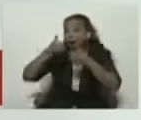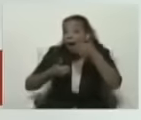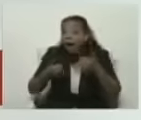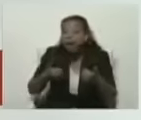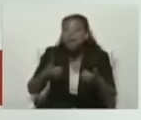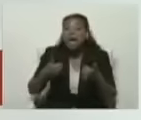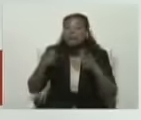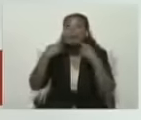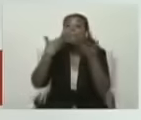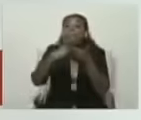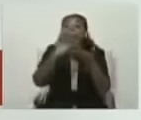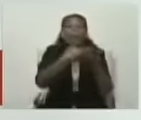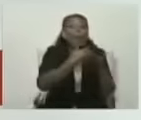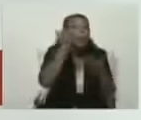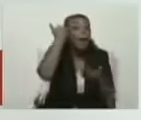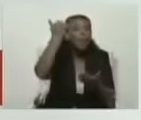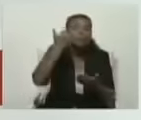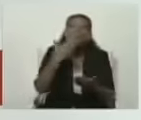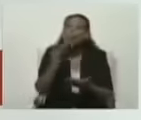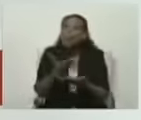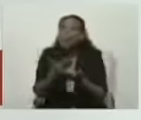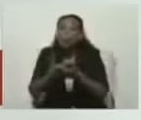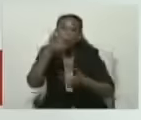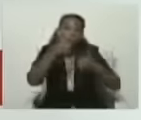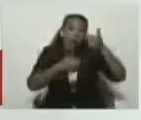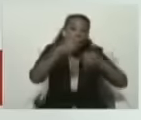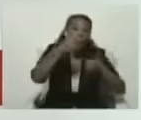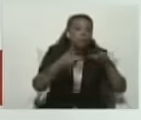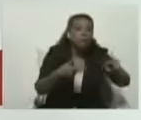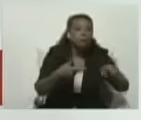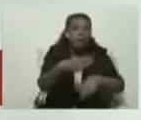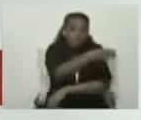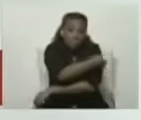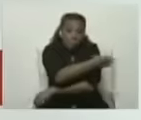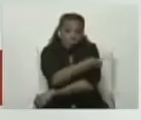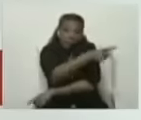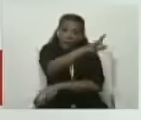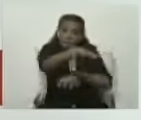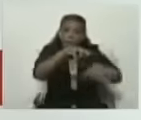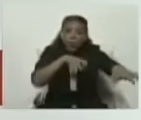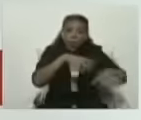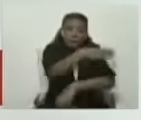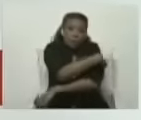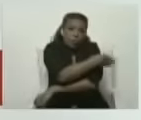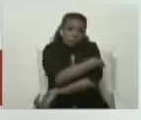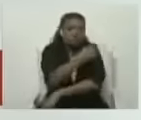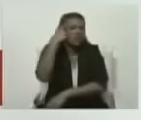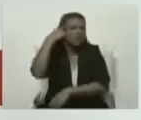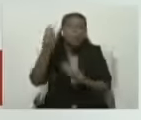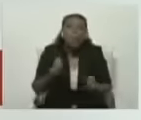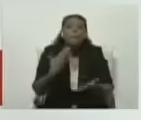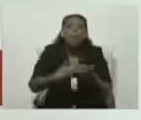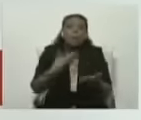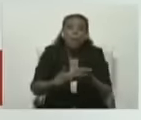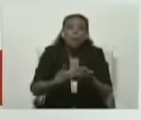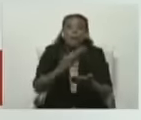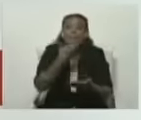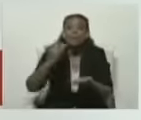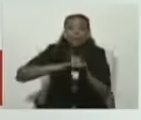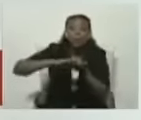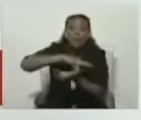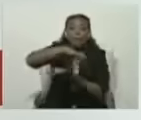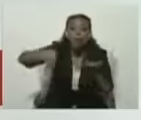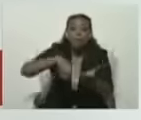hacer propuestas. ¿Qué propuestas tienen? ¿Qué propuestas han presentado los candidatos de la extrema derecha o del fascismo?